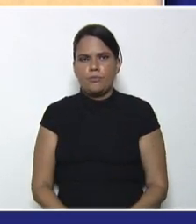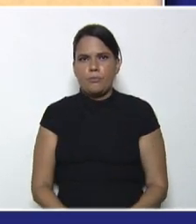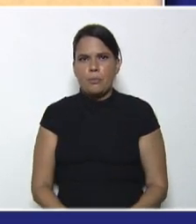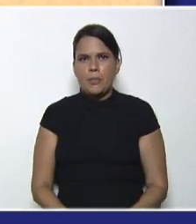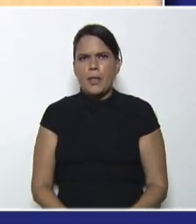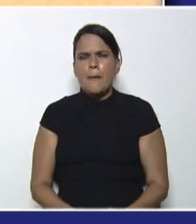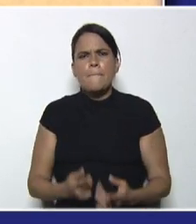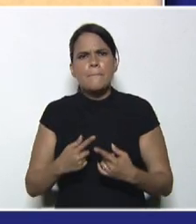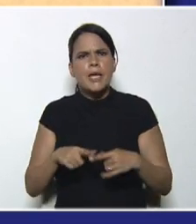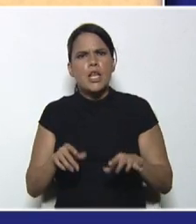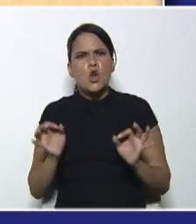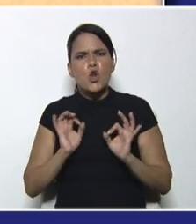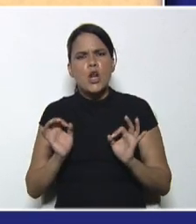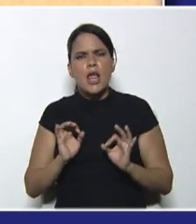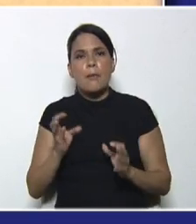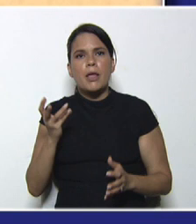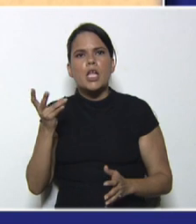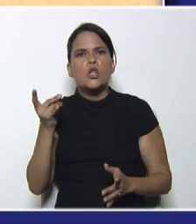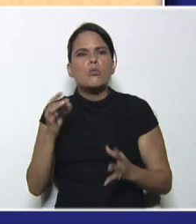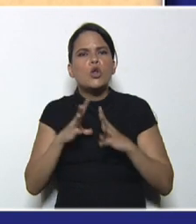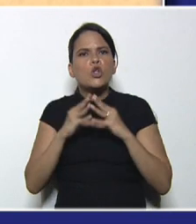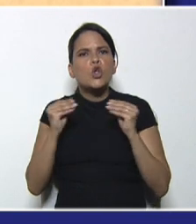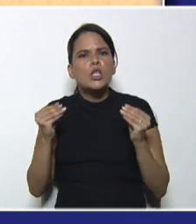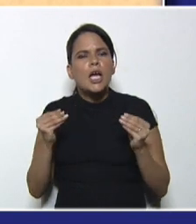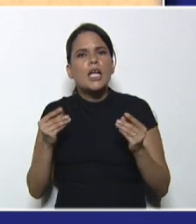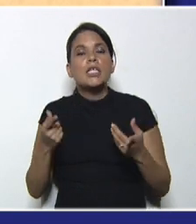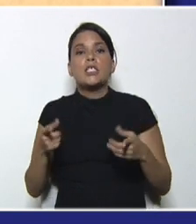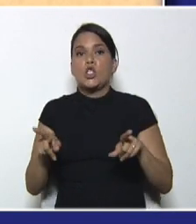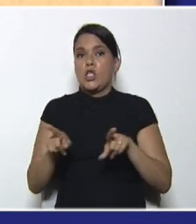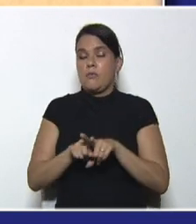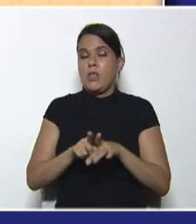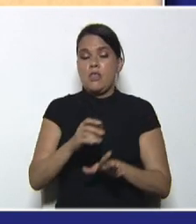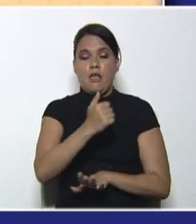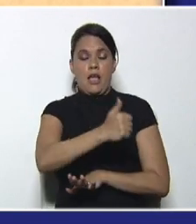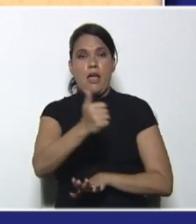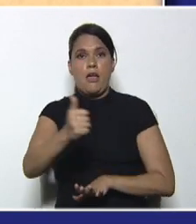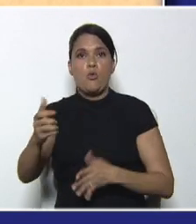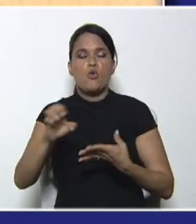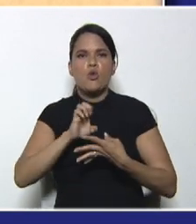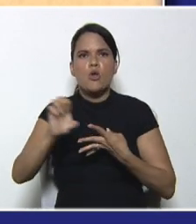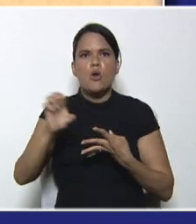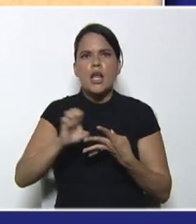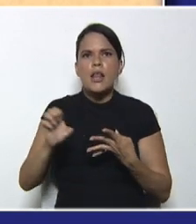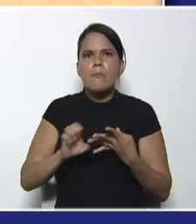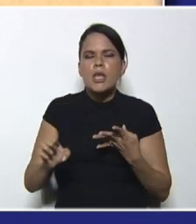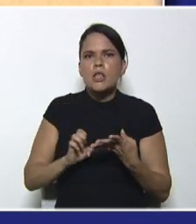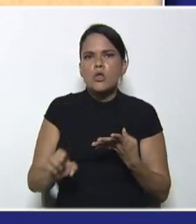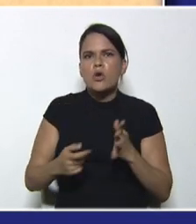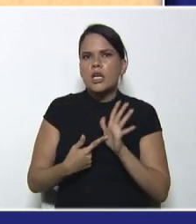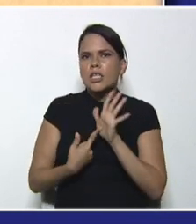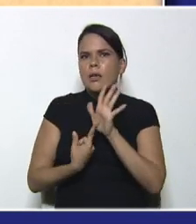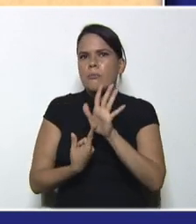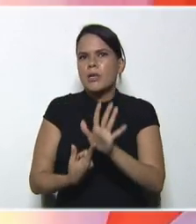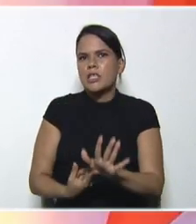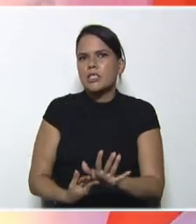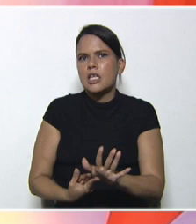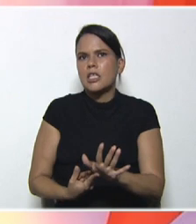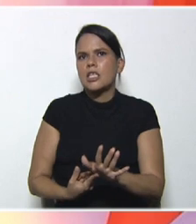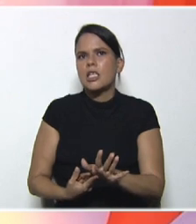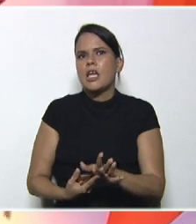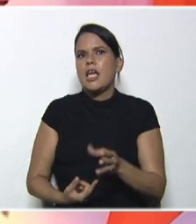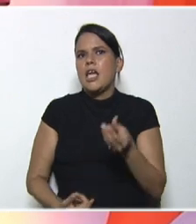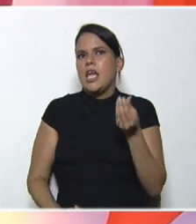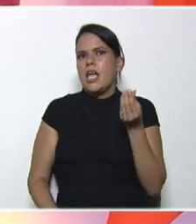no solamente de la cantidad total de moles de los reactivos, sino de cada uno de los elementos que están presentes en los reactivos y que están presentes